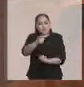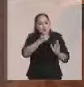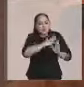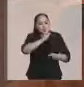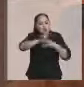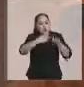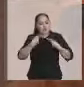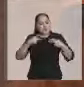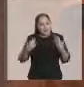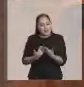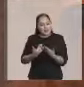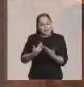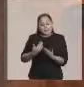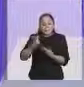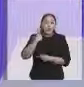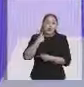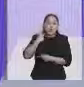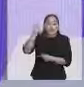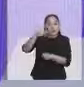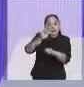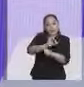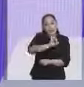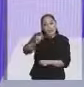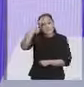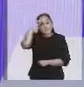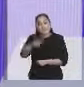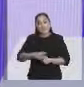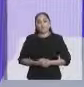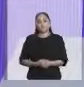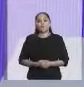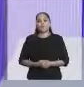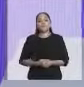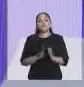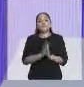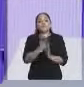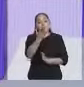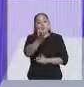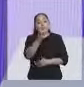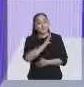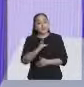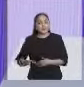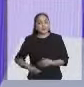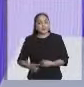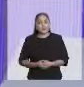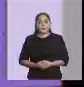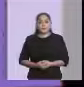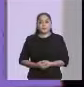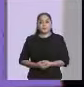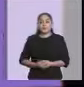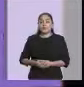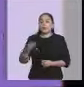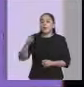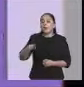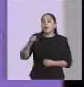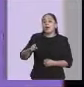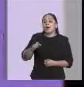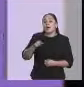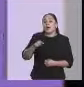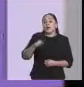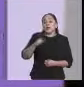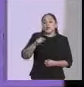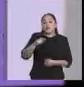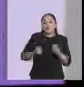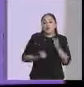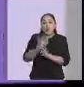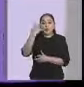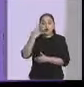favor de México. Sí, adelante. Por favor, candidato. Más recordarle a los cuatro, Nuevo León tiene hoy un fiscal